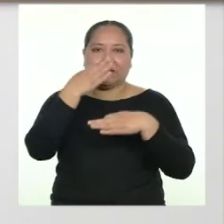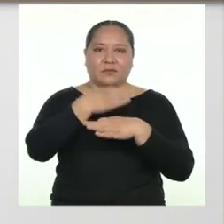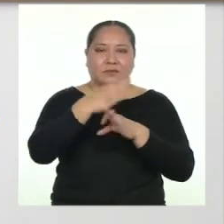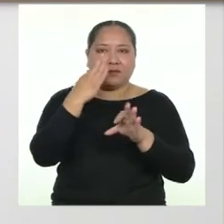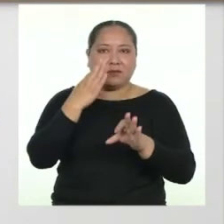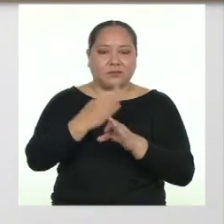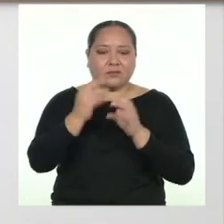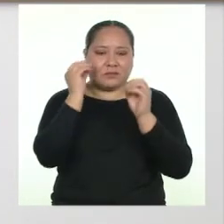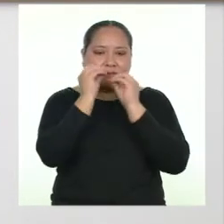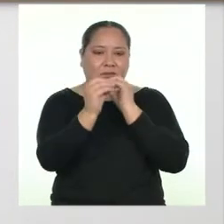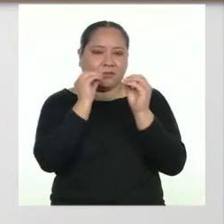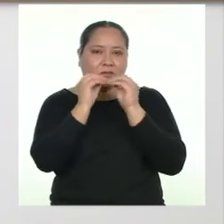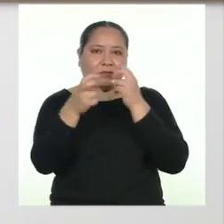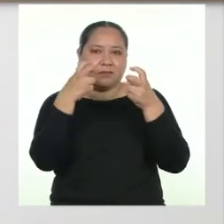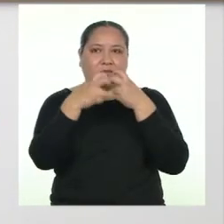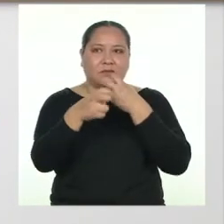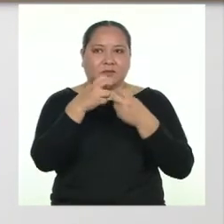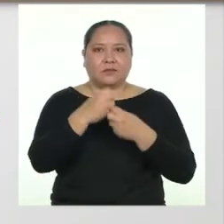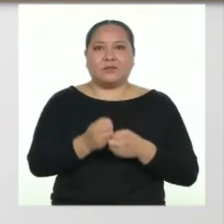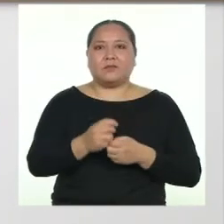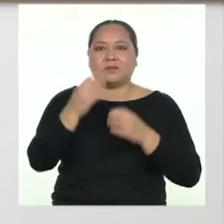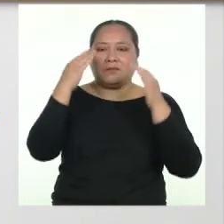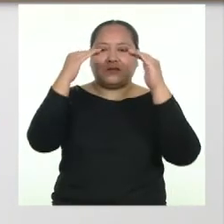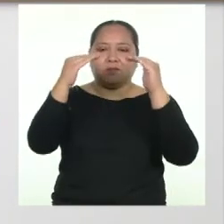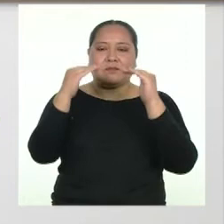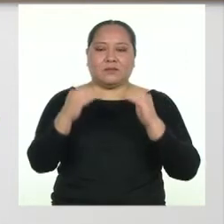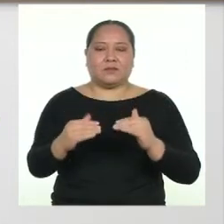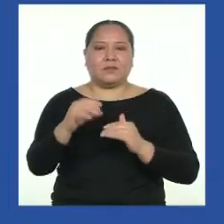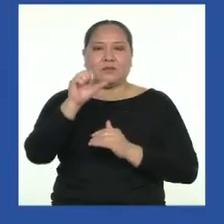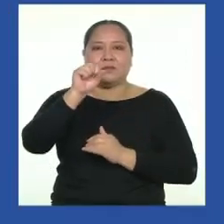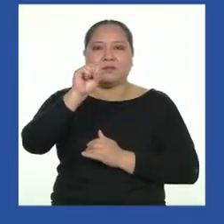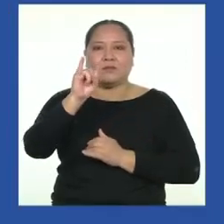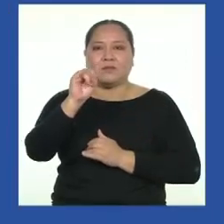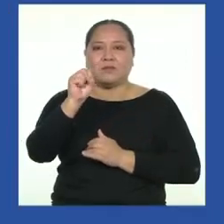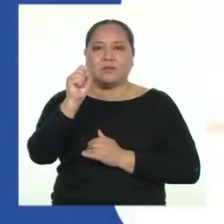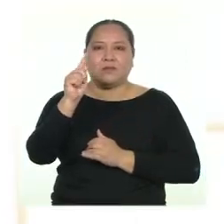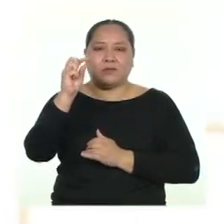métodos de resolución de problemas con sistemas de ecuaciones.